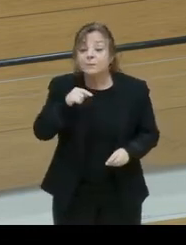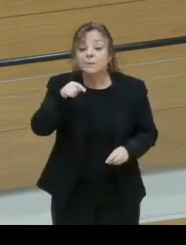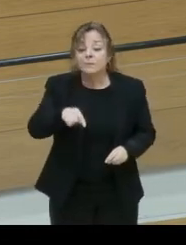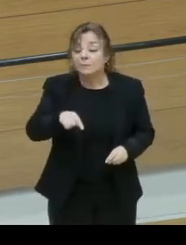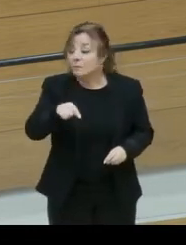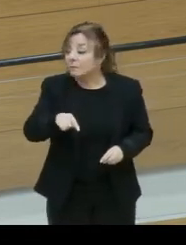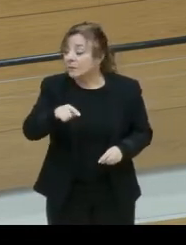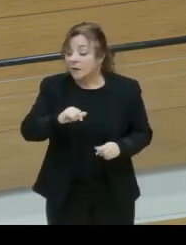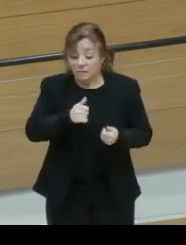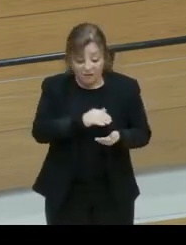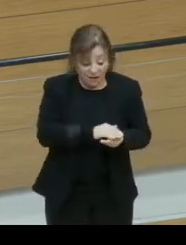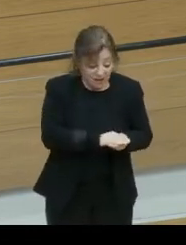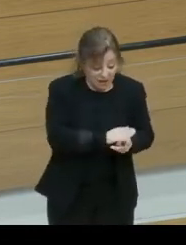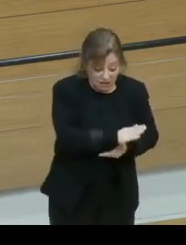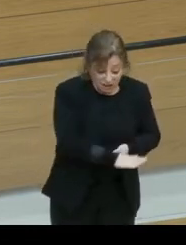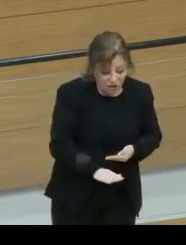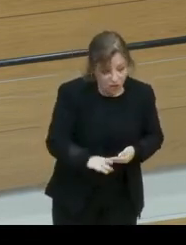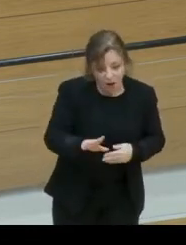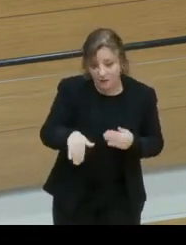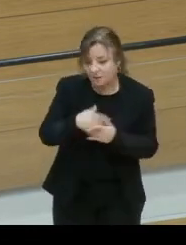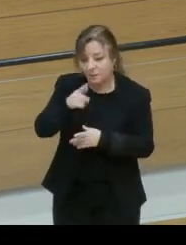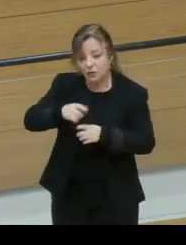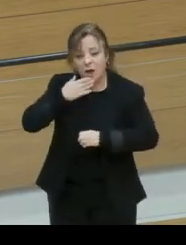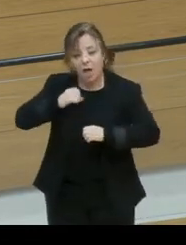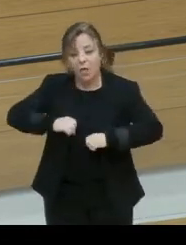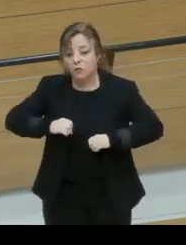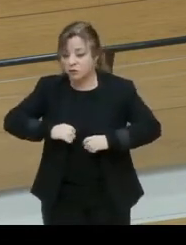va desde niños a adultos.